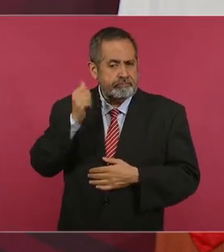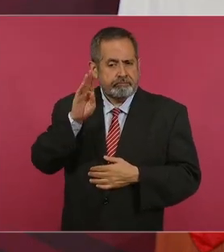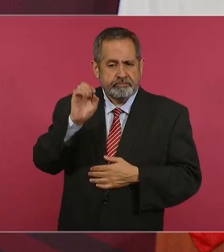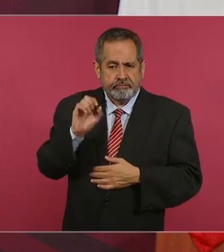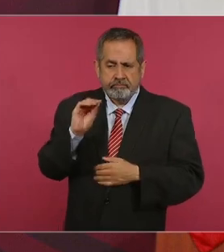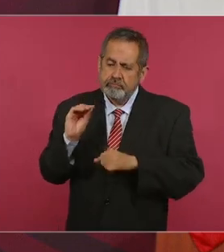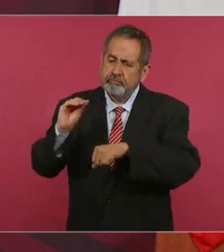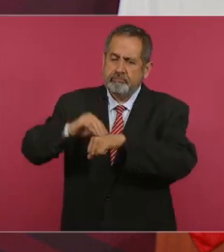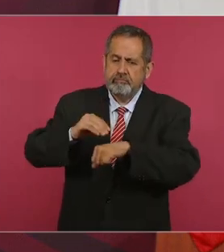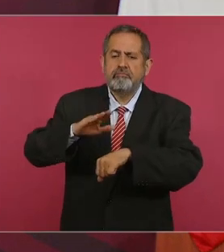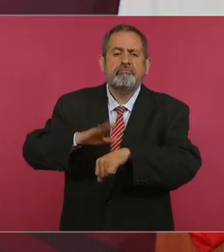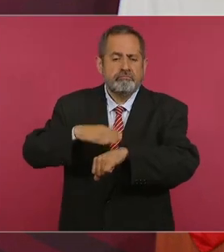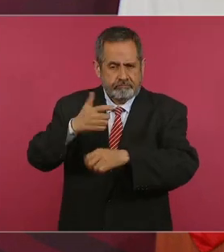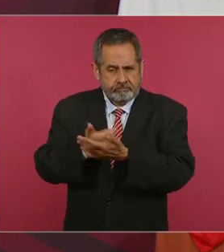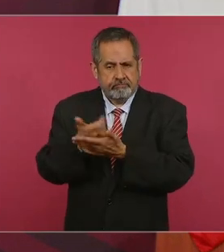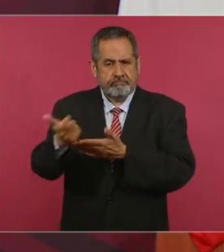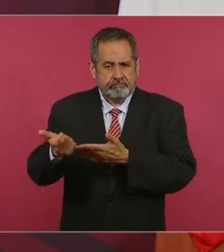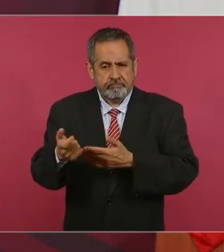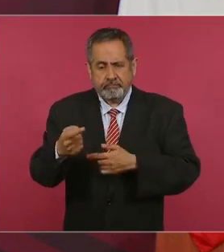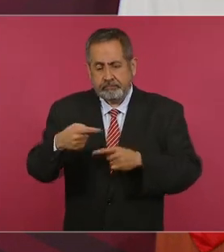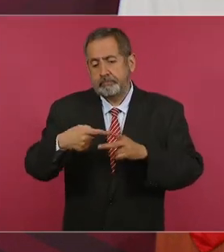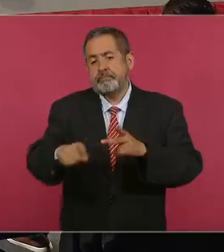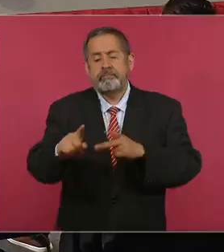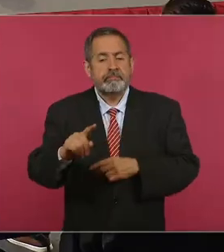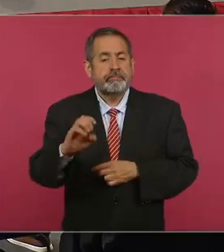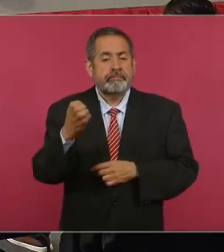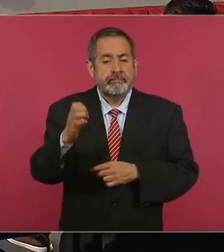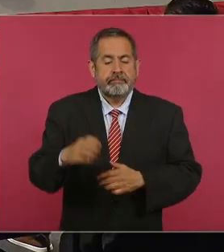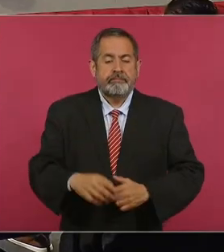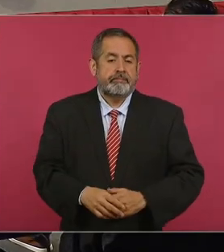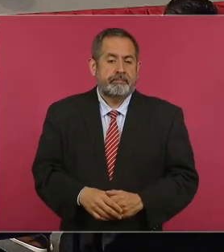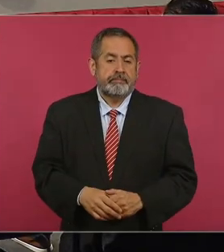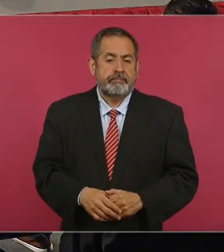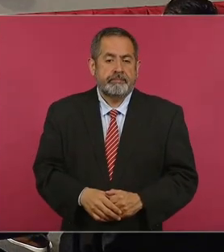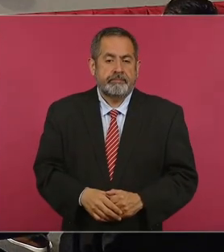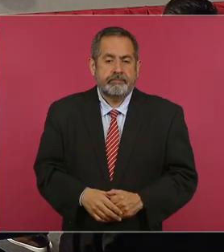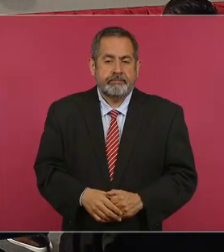más a partir de enero.